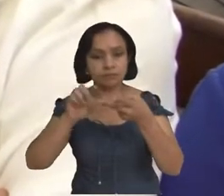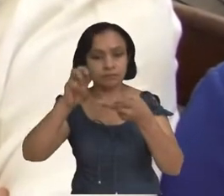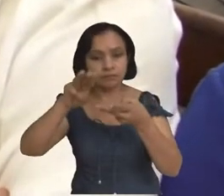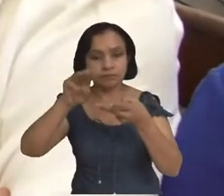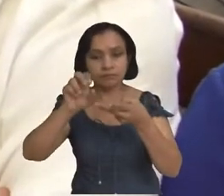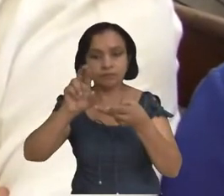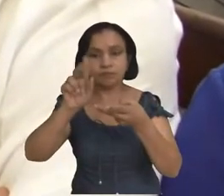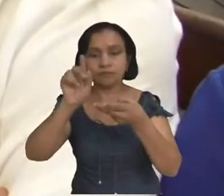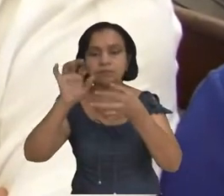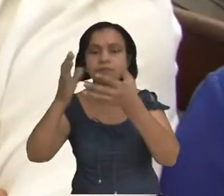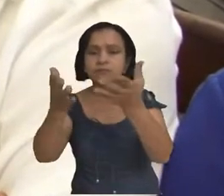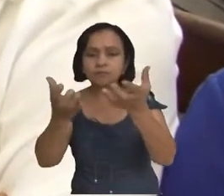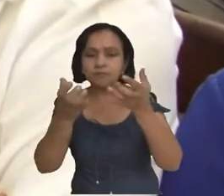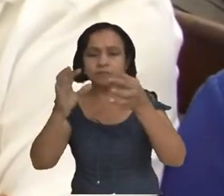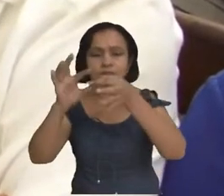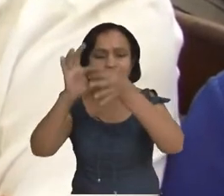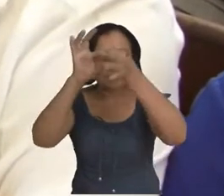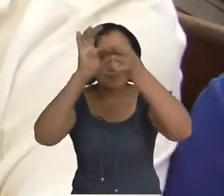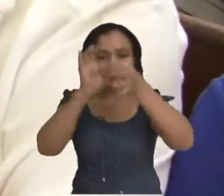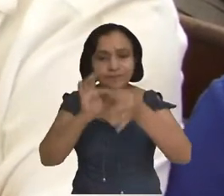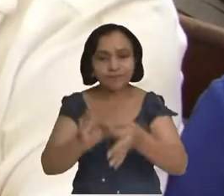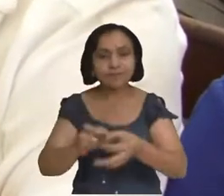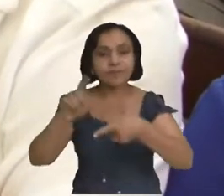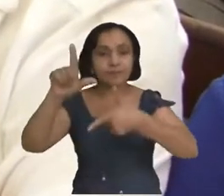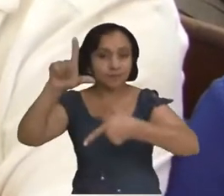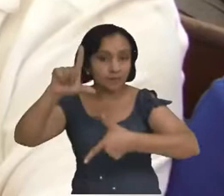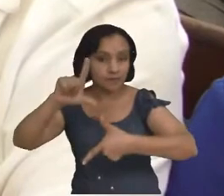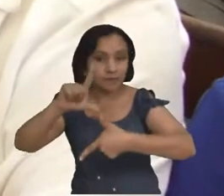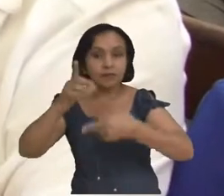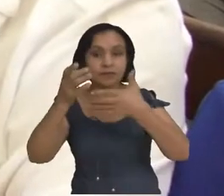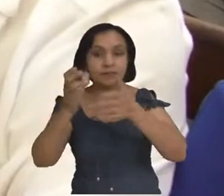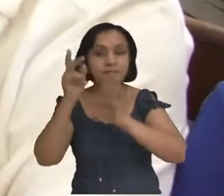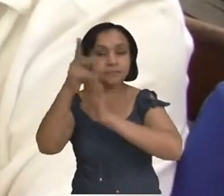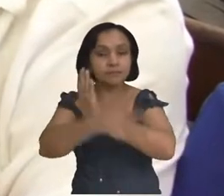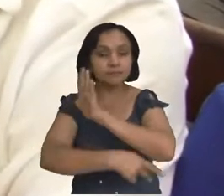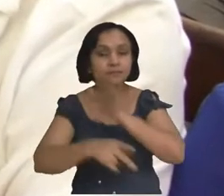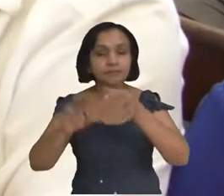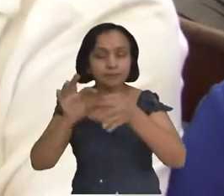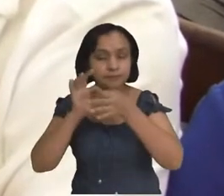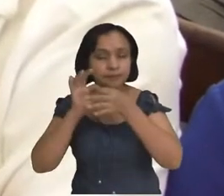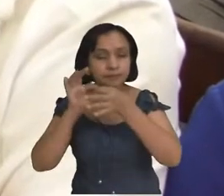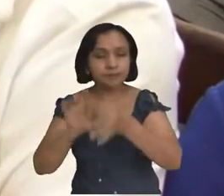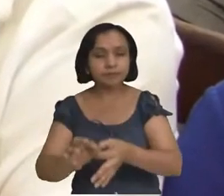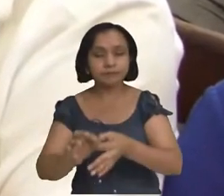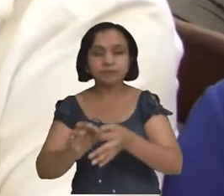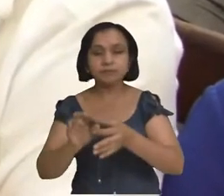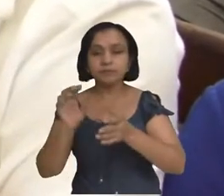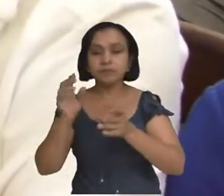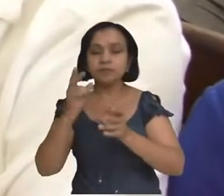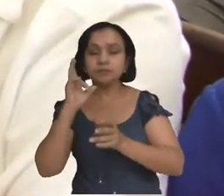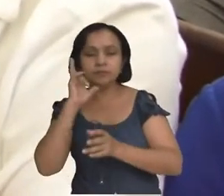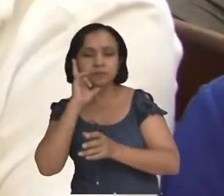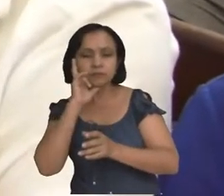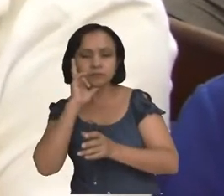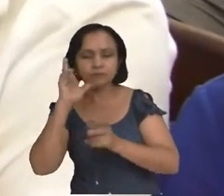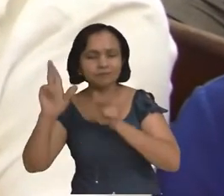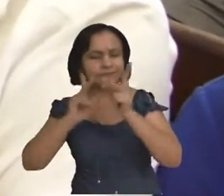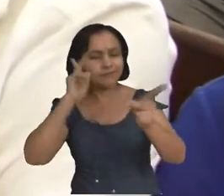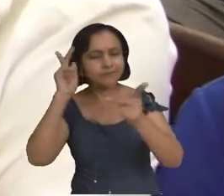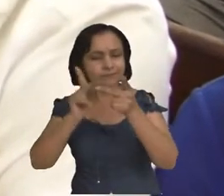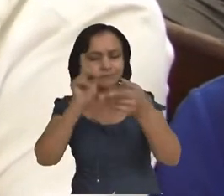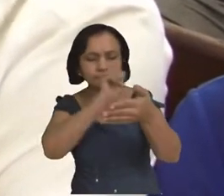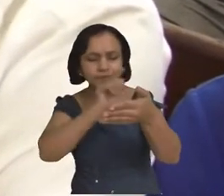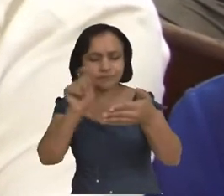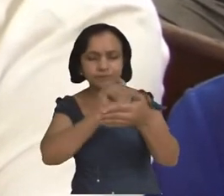latinoamericana. No solo fue un excelente escritor, sino que también fue